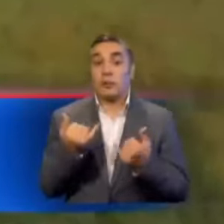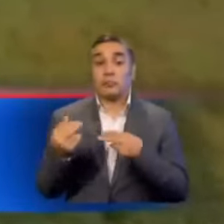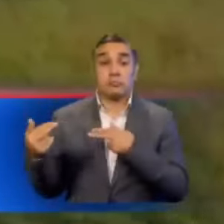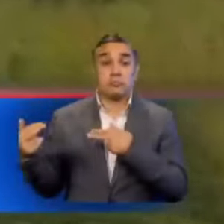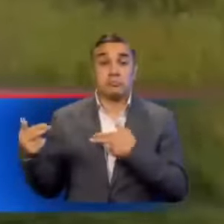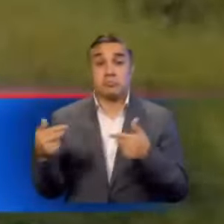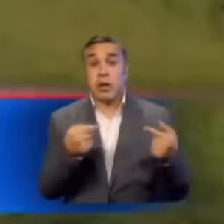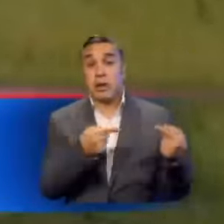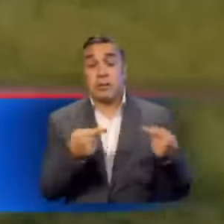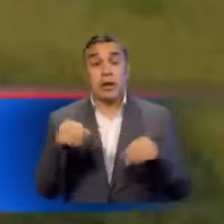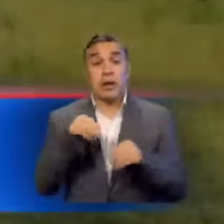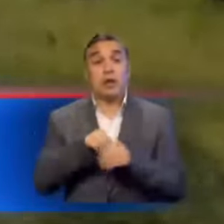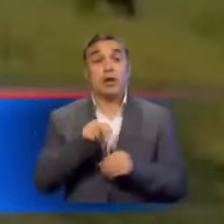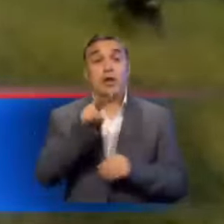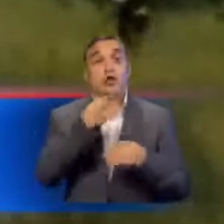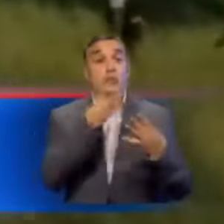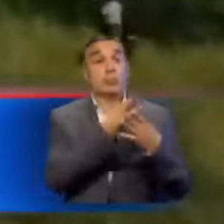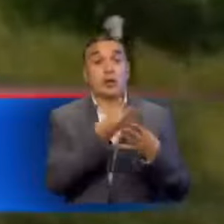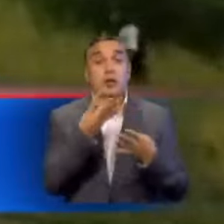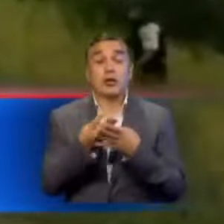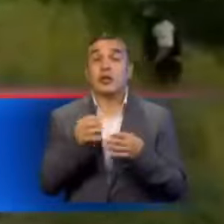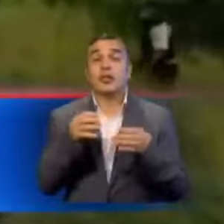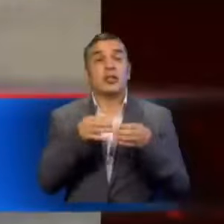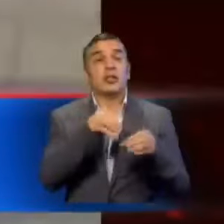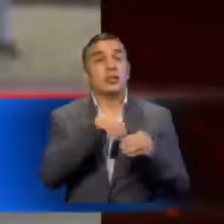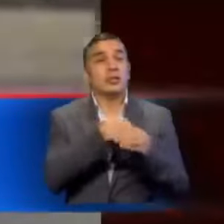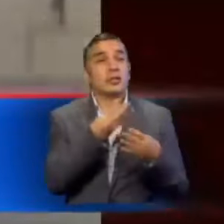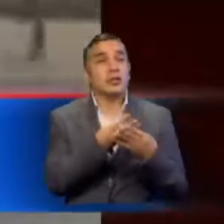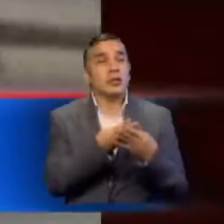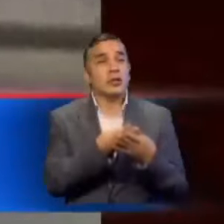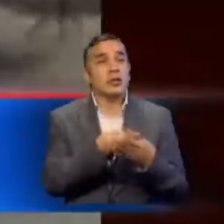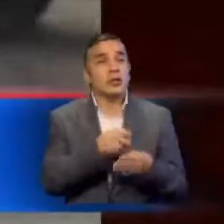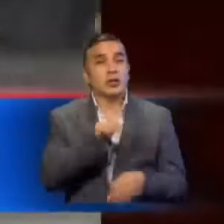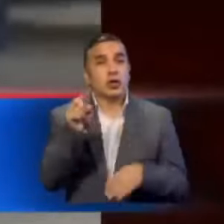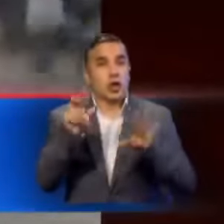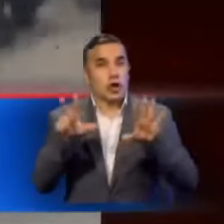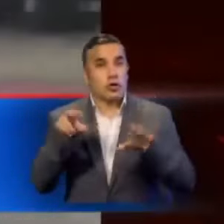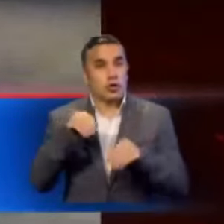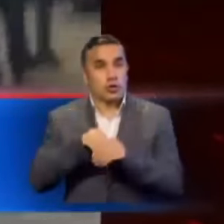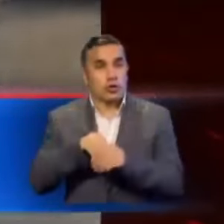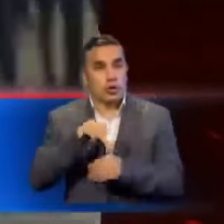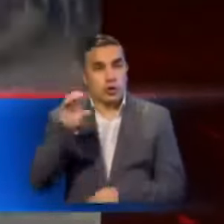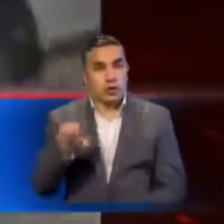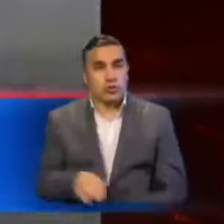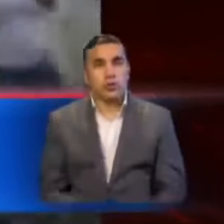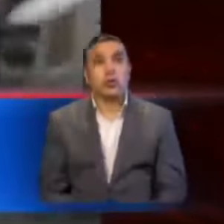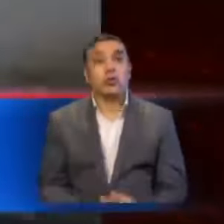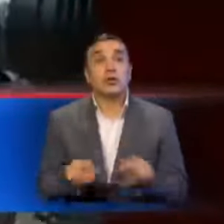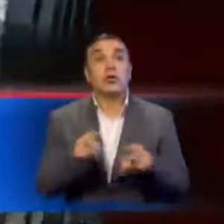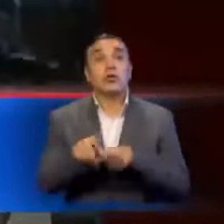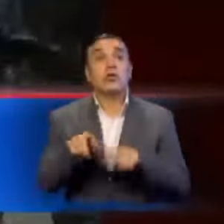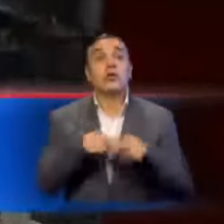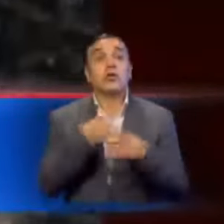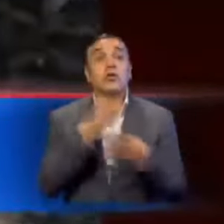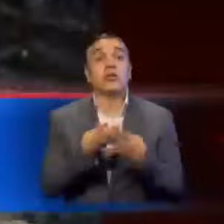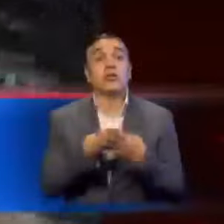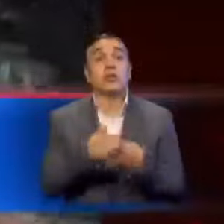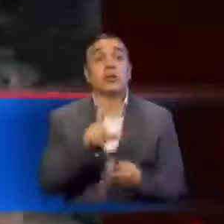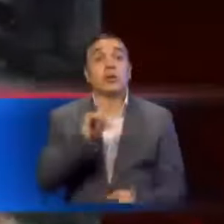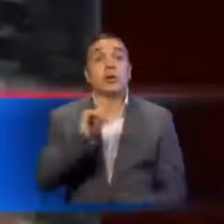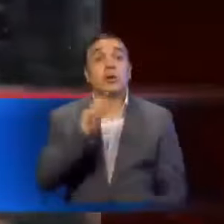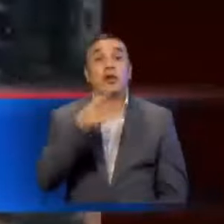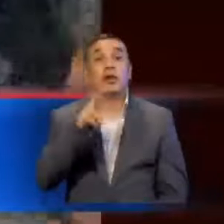enfrentamientos que se dieron en estos dos centros de reclusión, hablamos del centro de privación de la zona 8 y también en la conocida penitenciaría del litoral